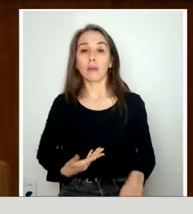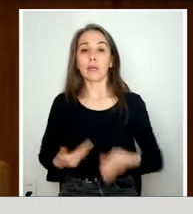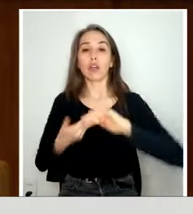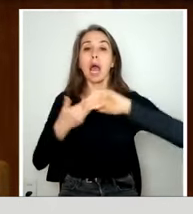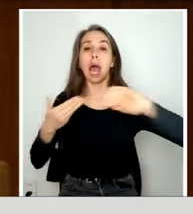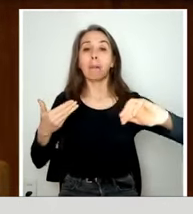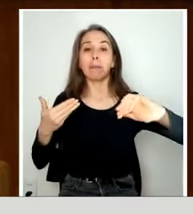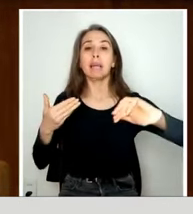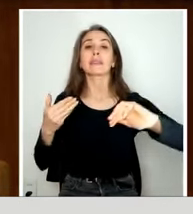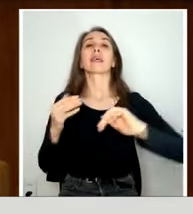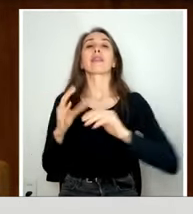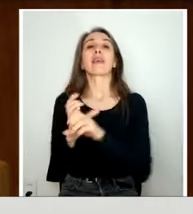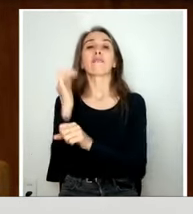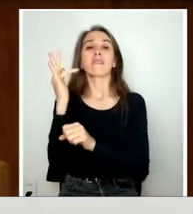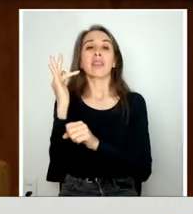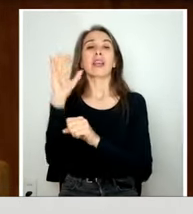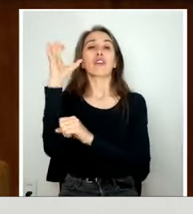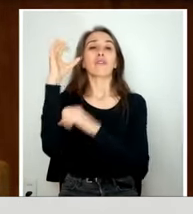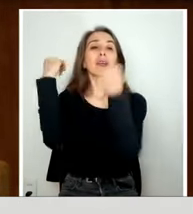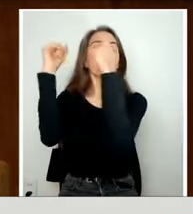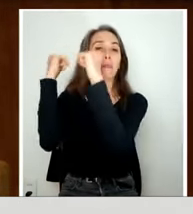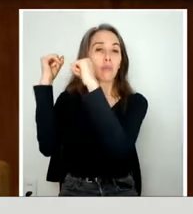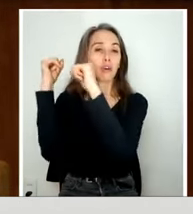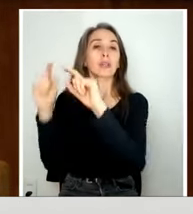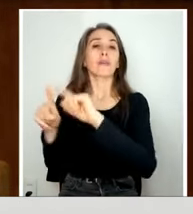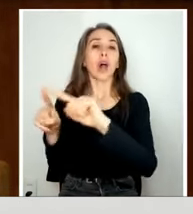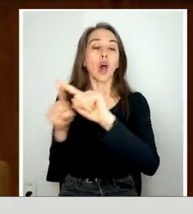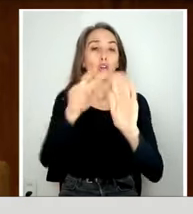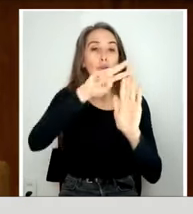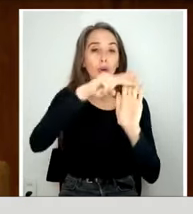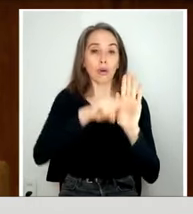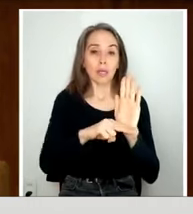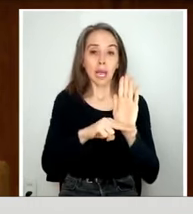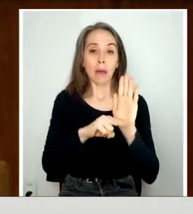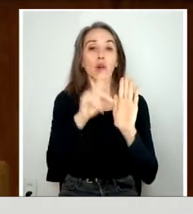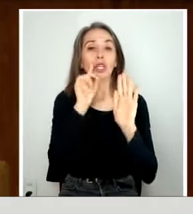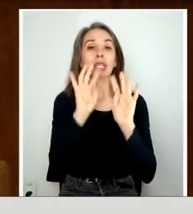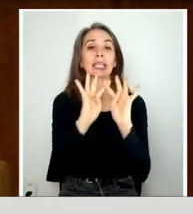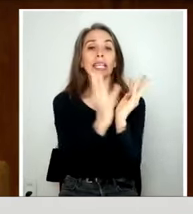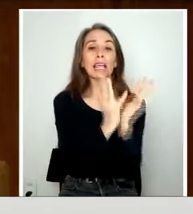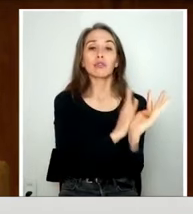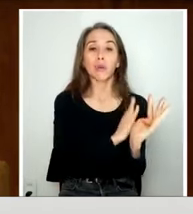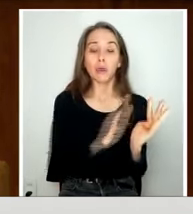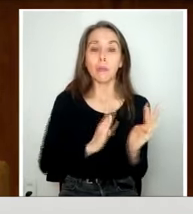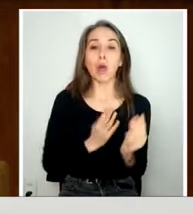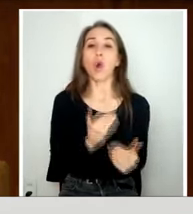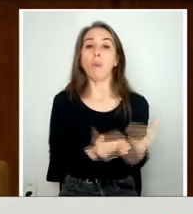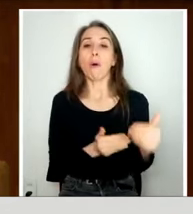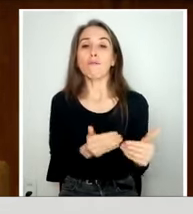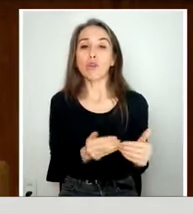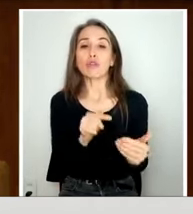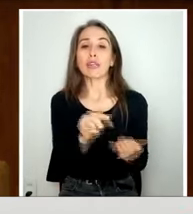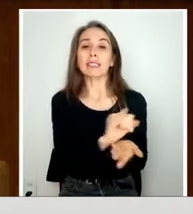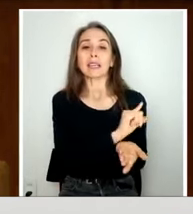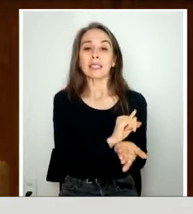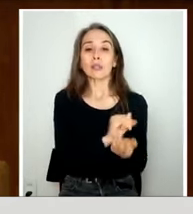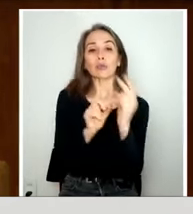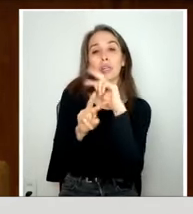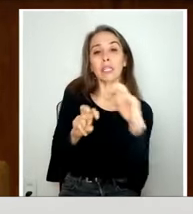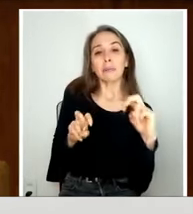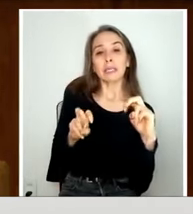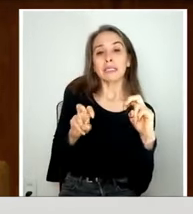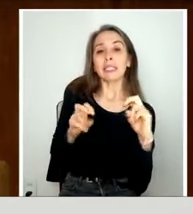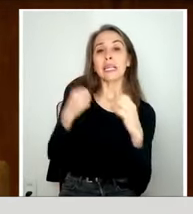así como incorporar otros ajustes relativos a la integración el funcionamiento y las atribuciones de aquellas entidades en el